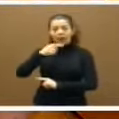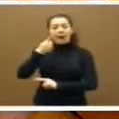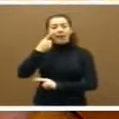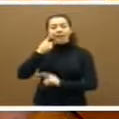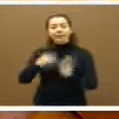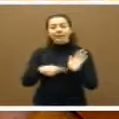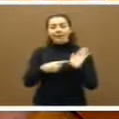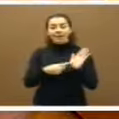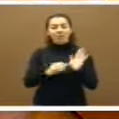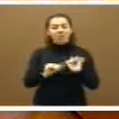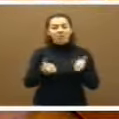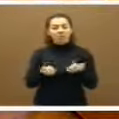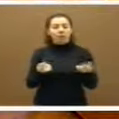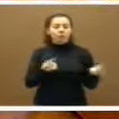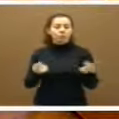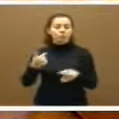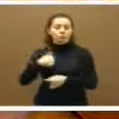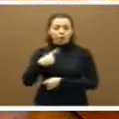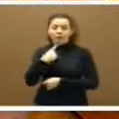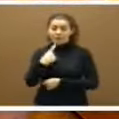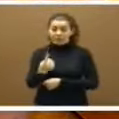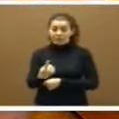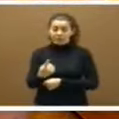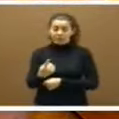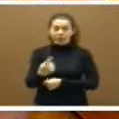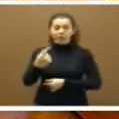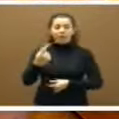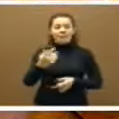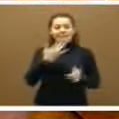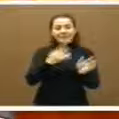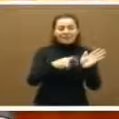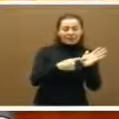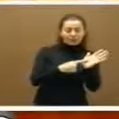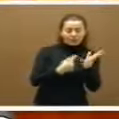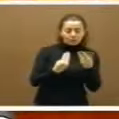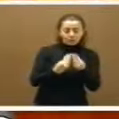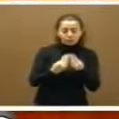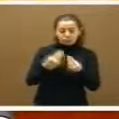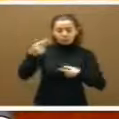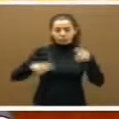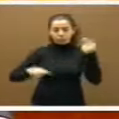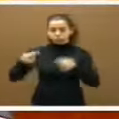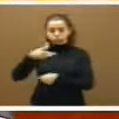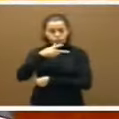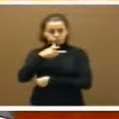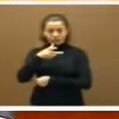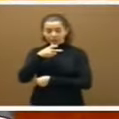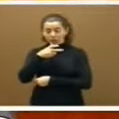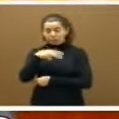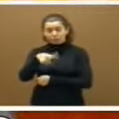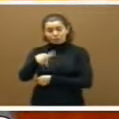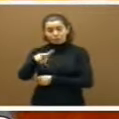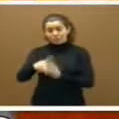ley empecé diciendo que una ley que acompaña a unos pésimos presupuestos nunca, nunca puede ser